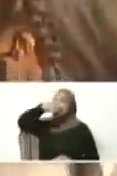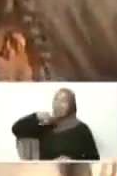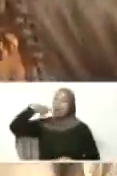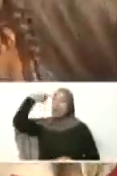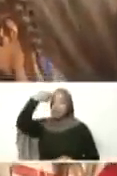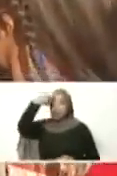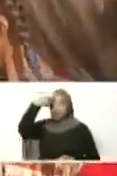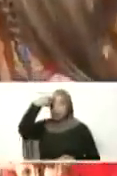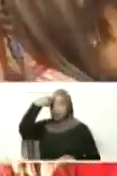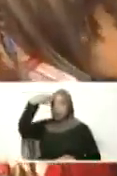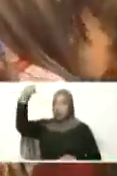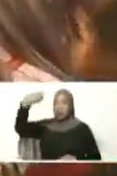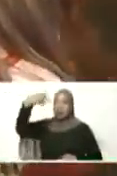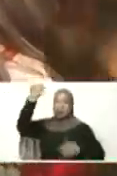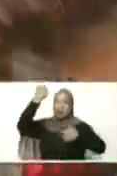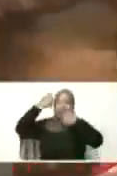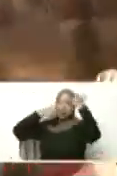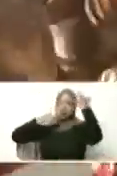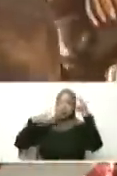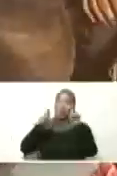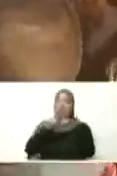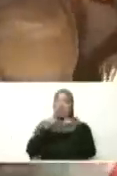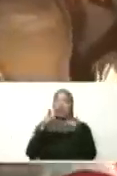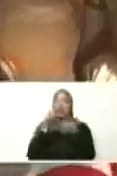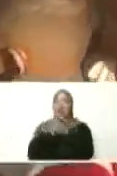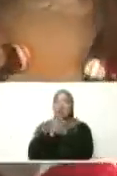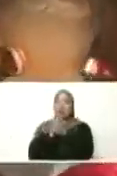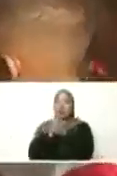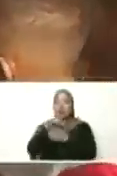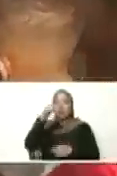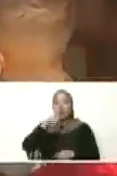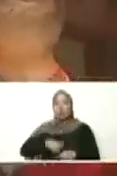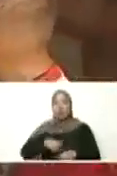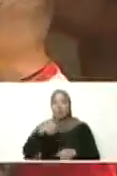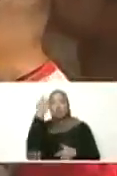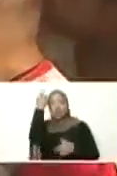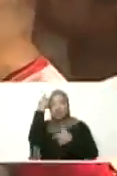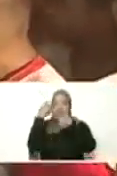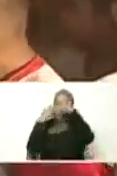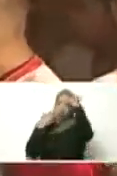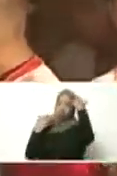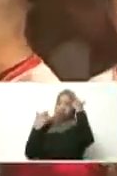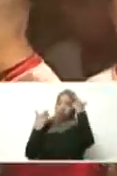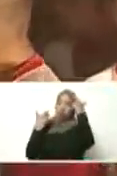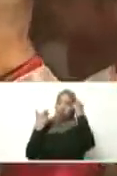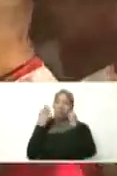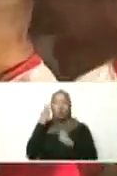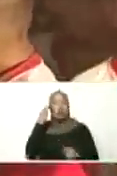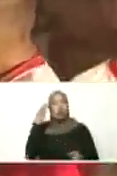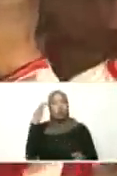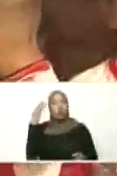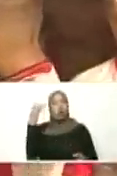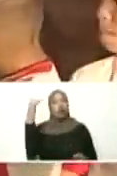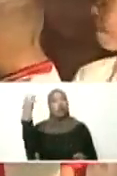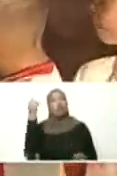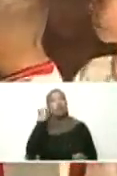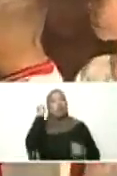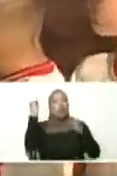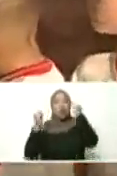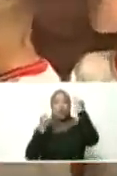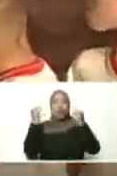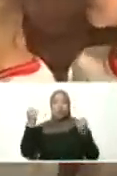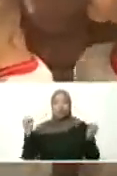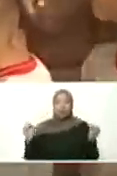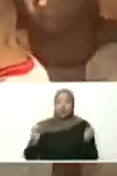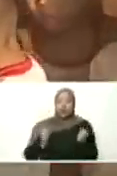Aquí estuvo Chávez y yo puedo decir hoy, aquí está Chávez. Porque están sus sueños, sus ideas, su